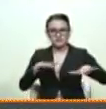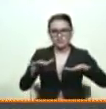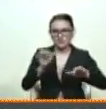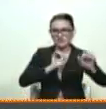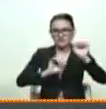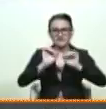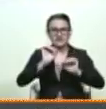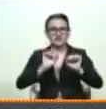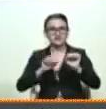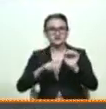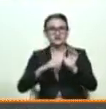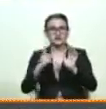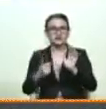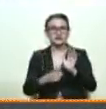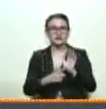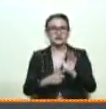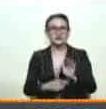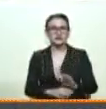defensa integral,